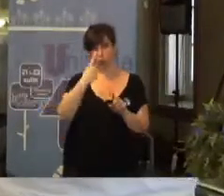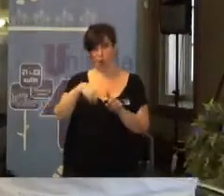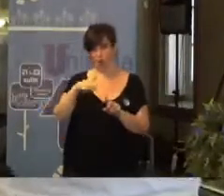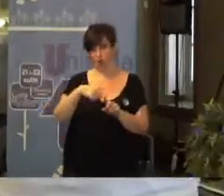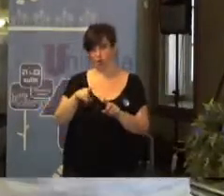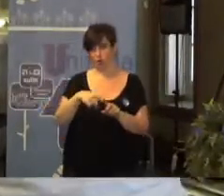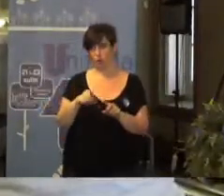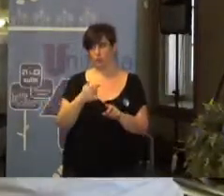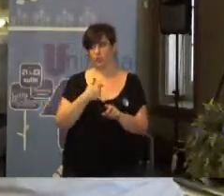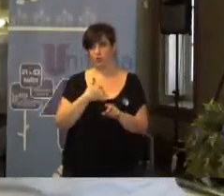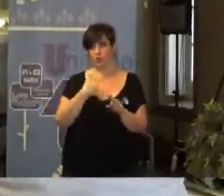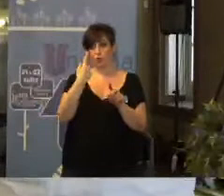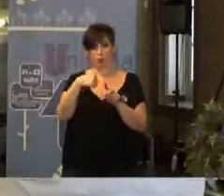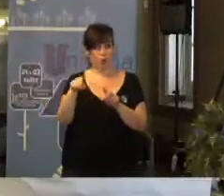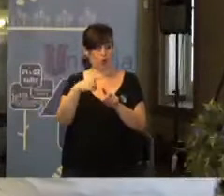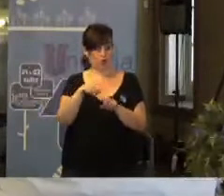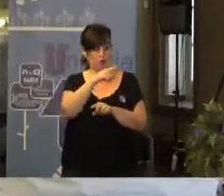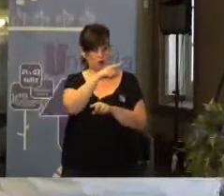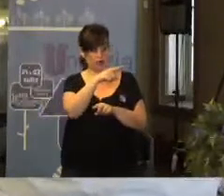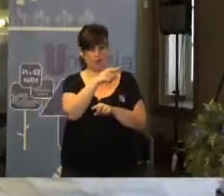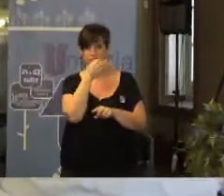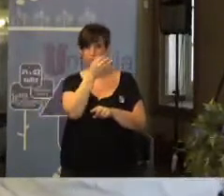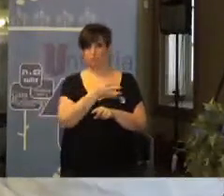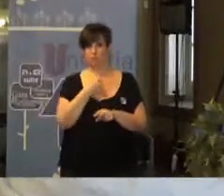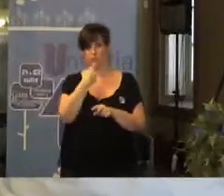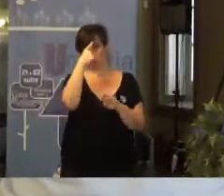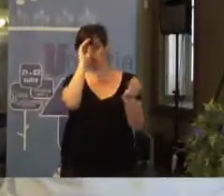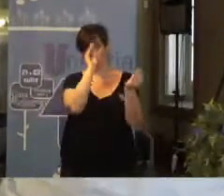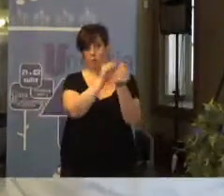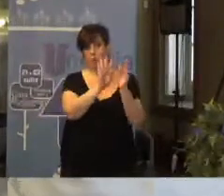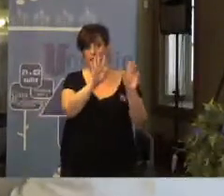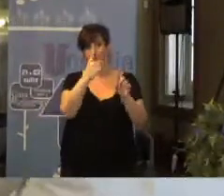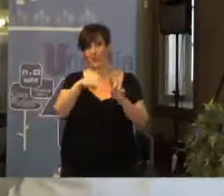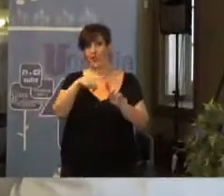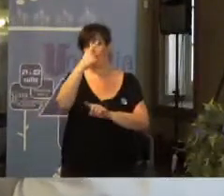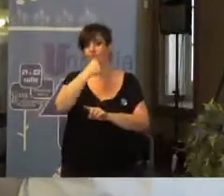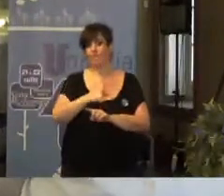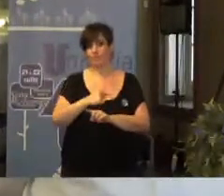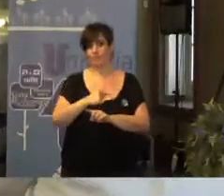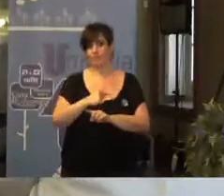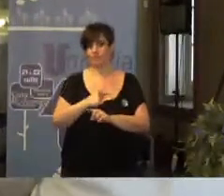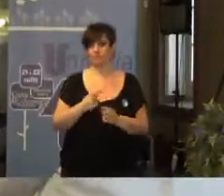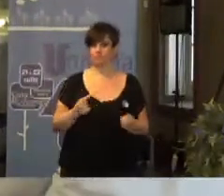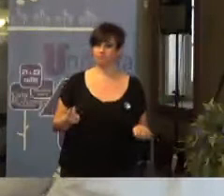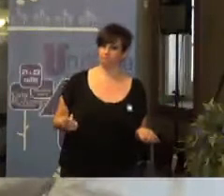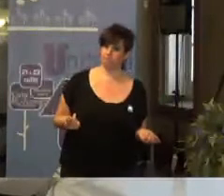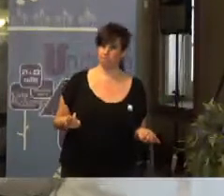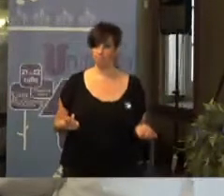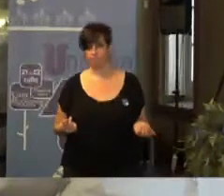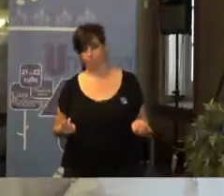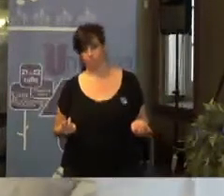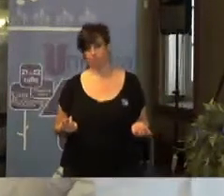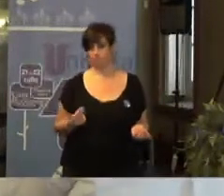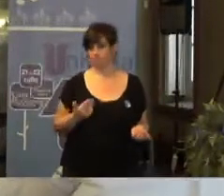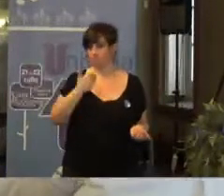todo o que dixeches agora, Marilar e Teresa, pero as cousas fáciles nin non se consigue case